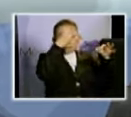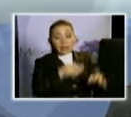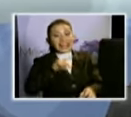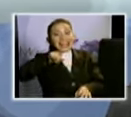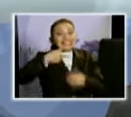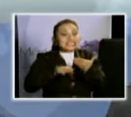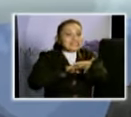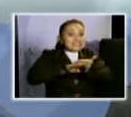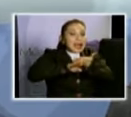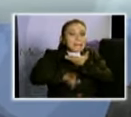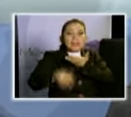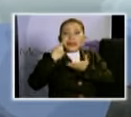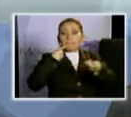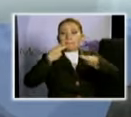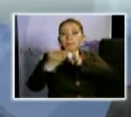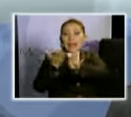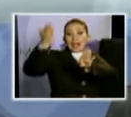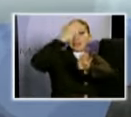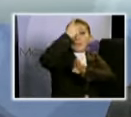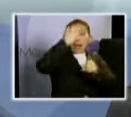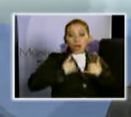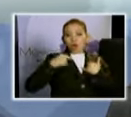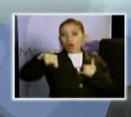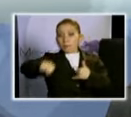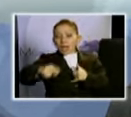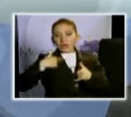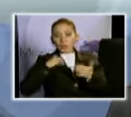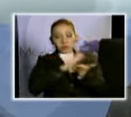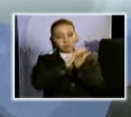la prevención para que el joven sea un